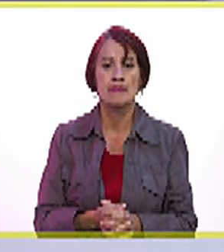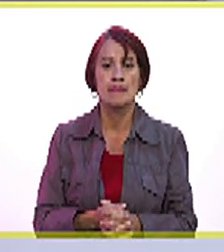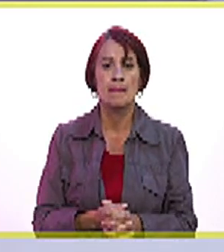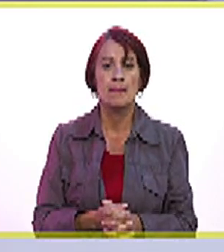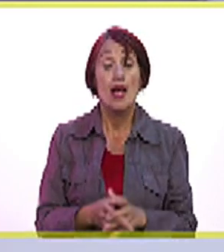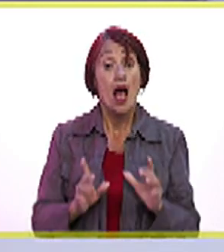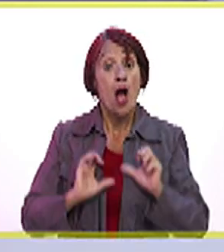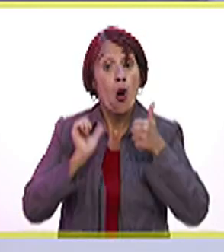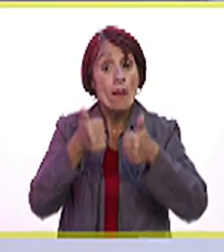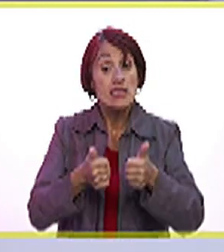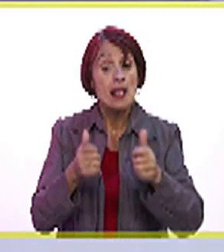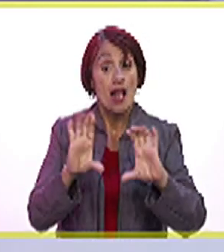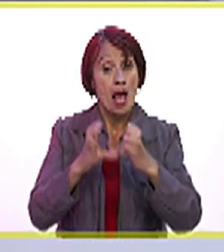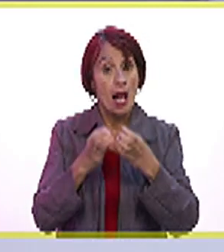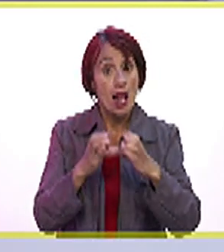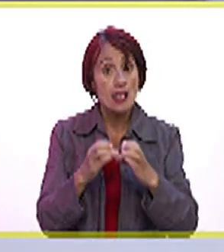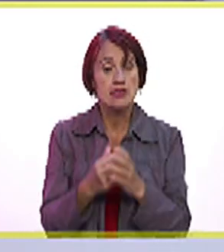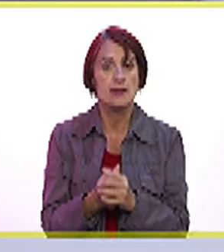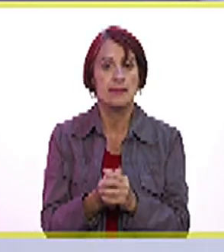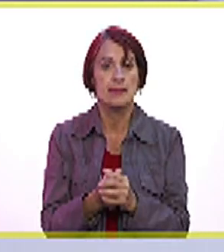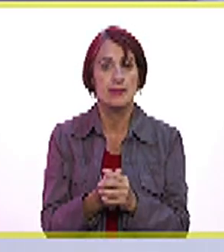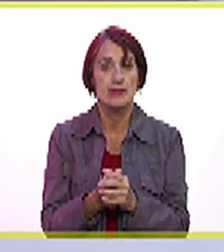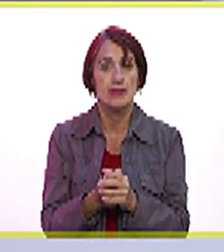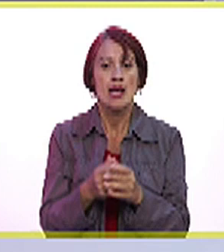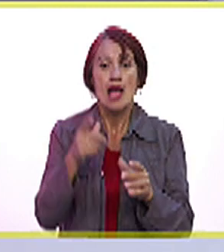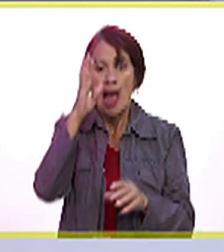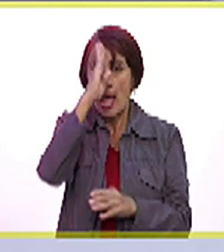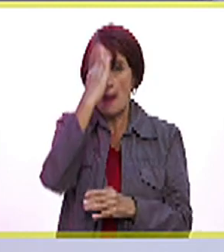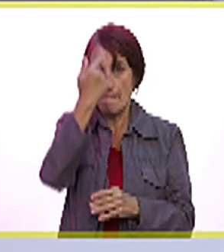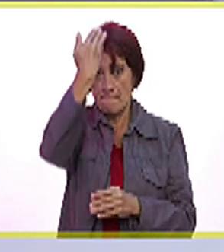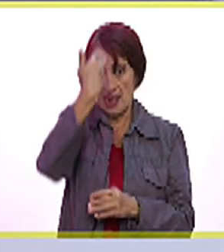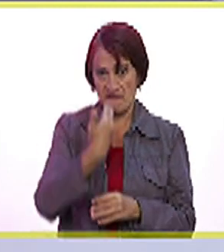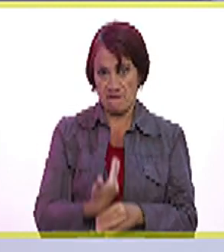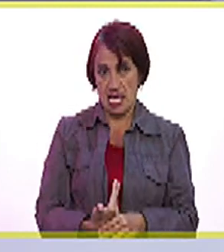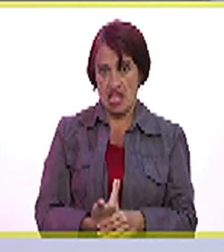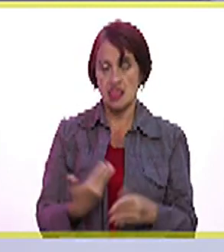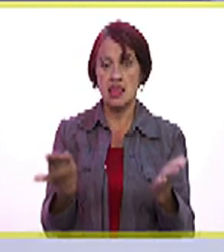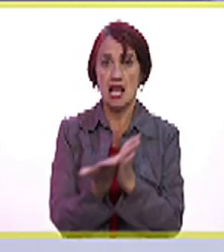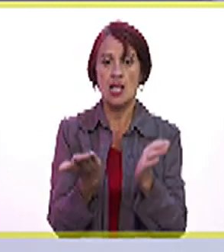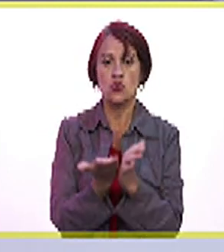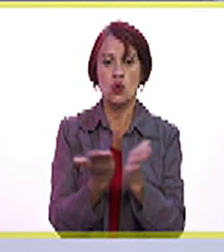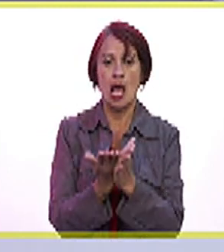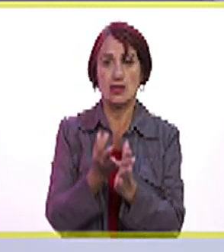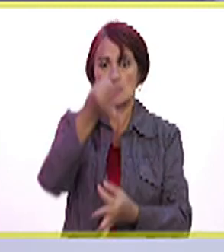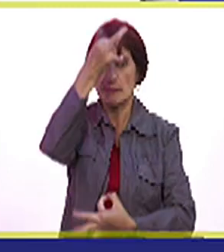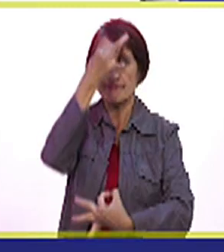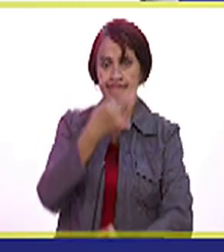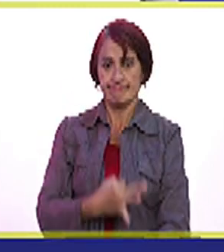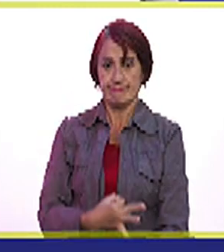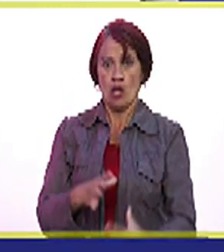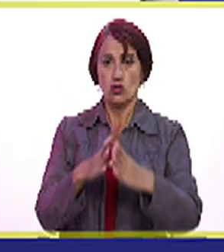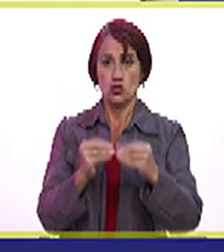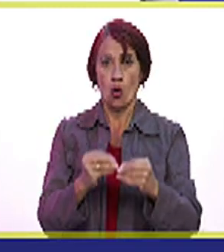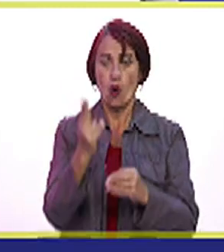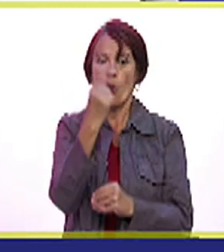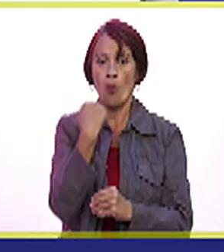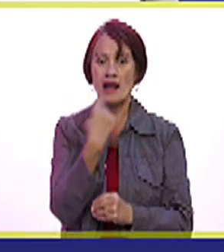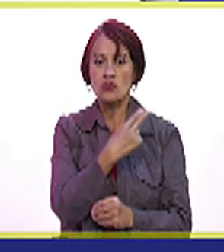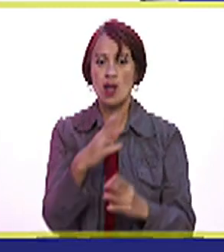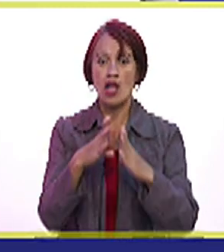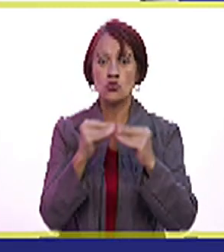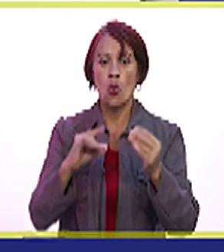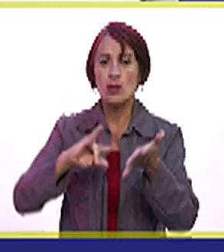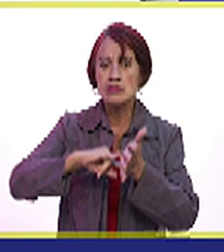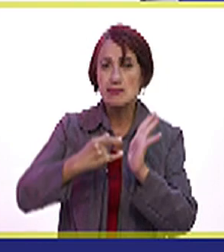Para comenzar nuestra clase, les diré que el perfil de nuestros estudiantes que están en la especialidad ocupacional, tanto de técnicas